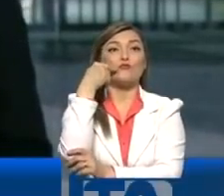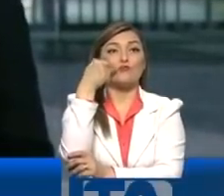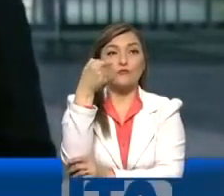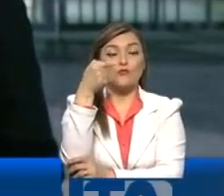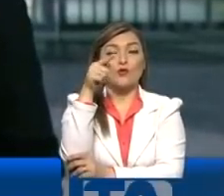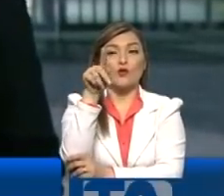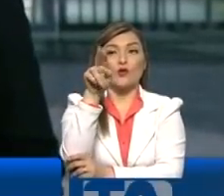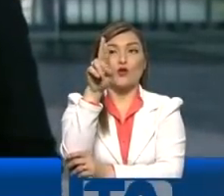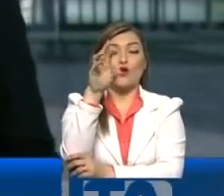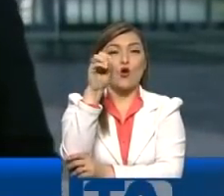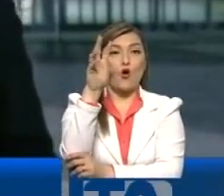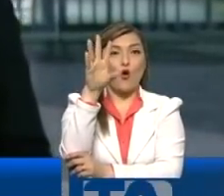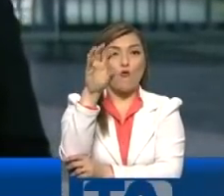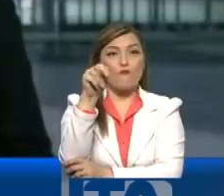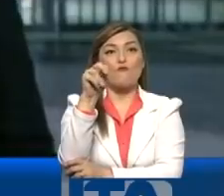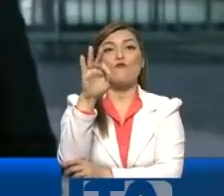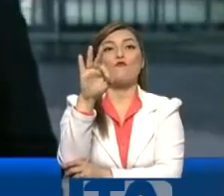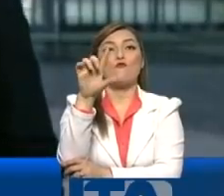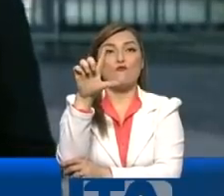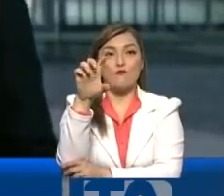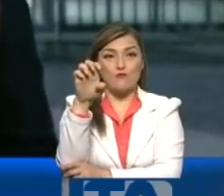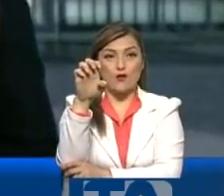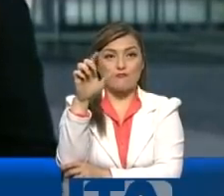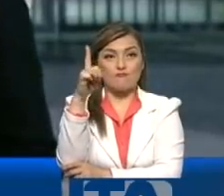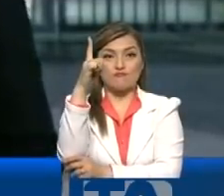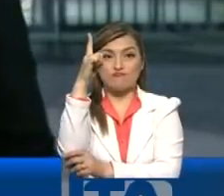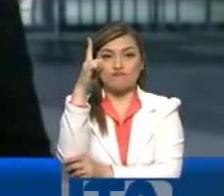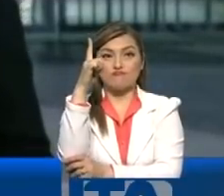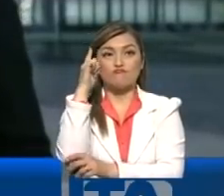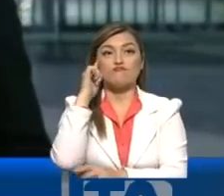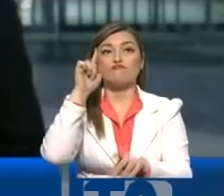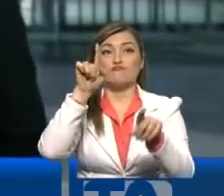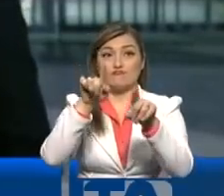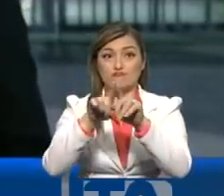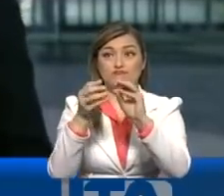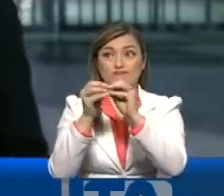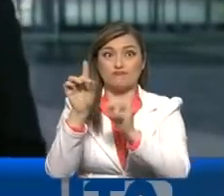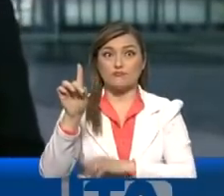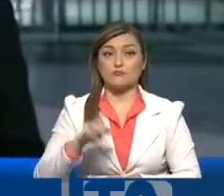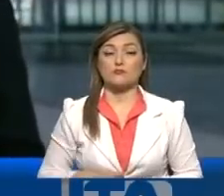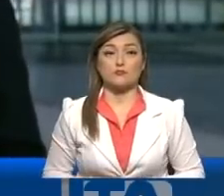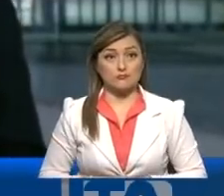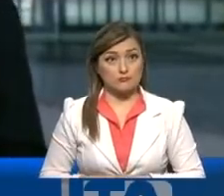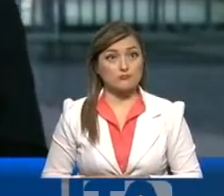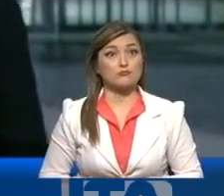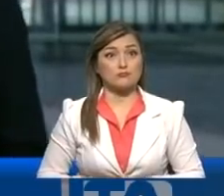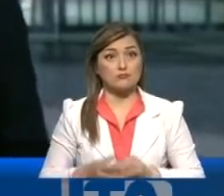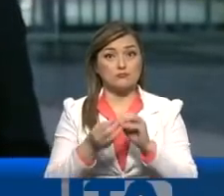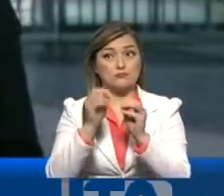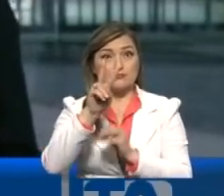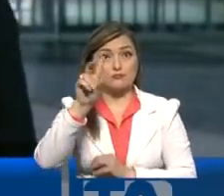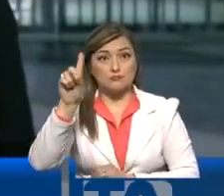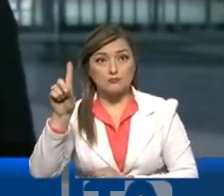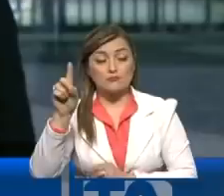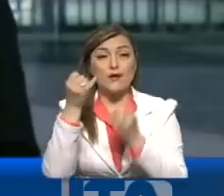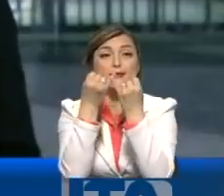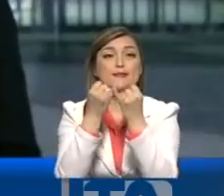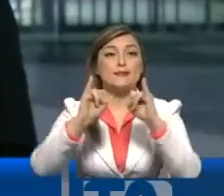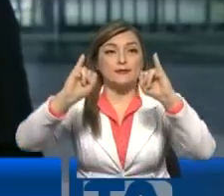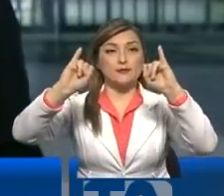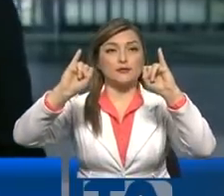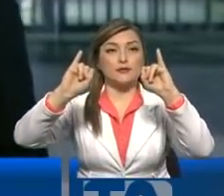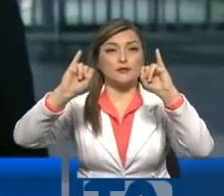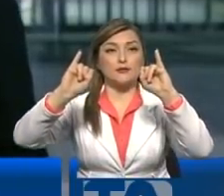Henry Kronfle a la cabeza mencionó, que hay un acuerdo ya con UNES, con CREO y con los independientes, no solo para captar